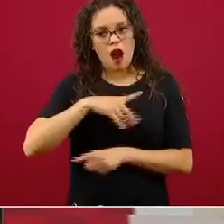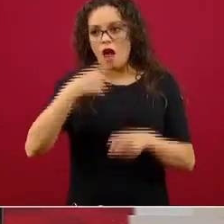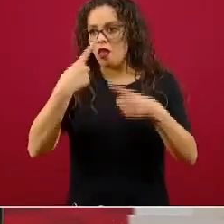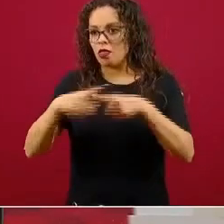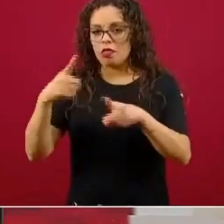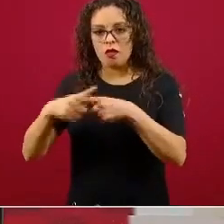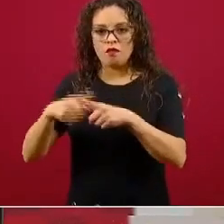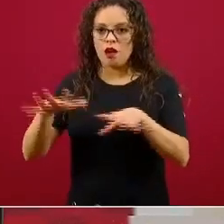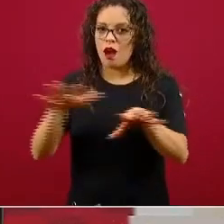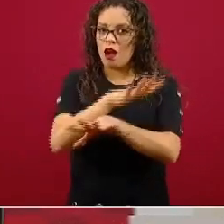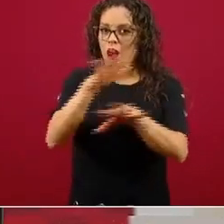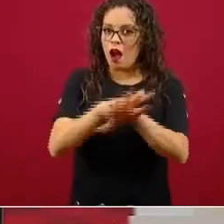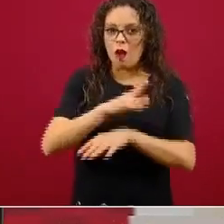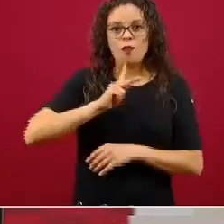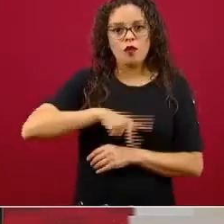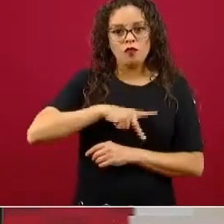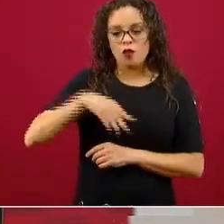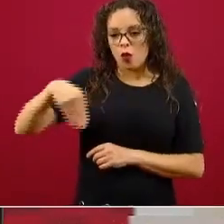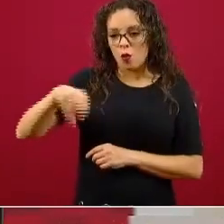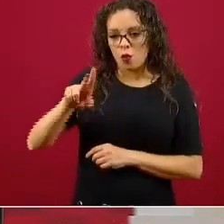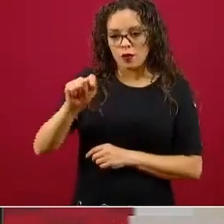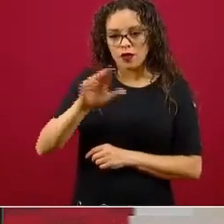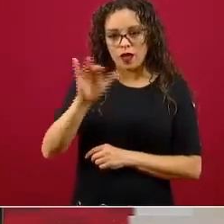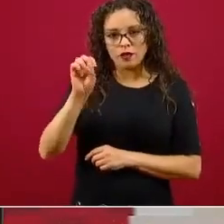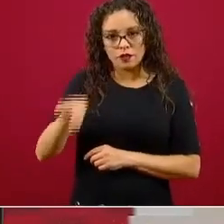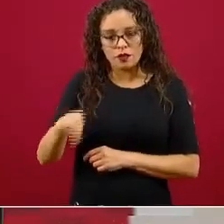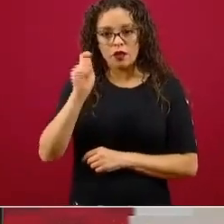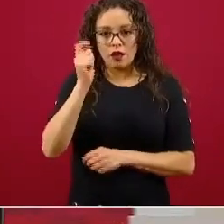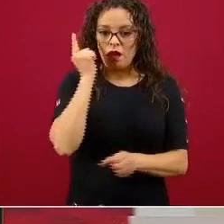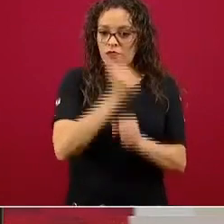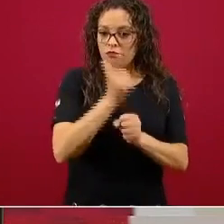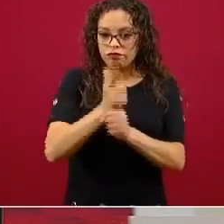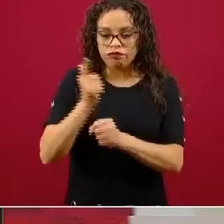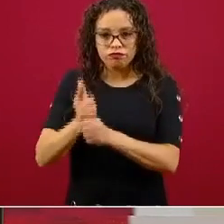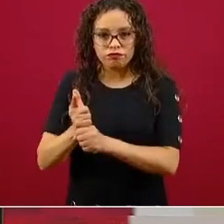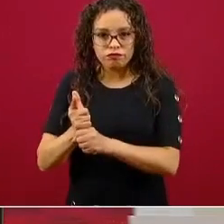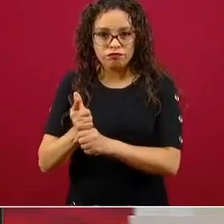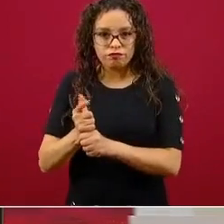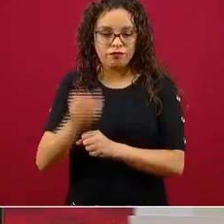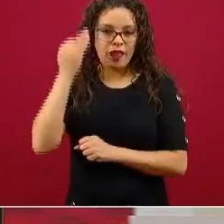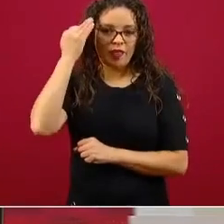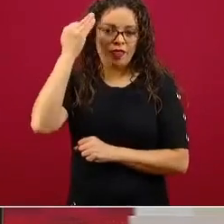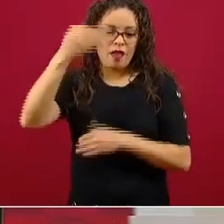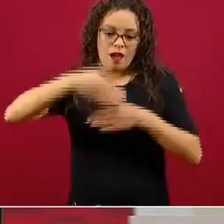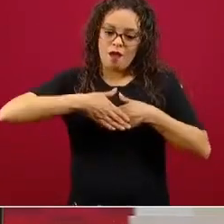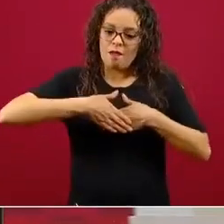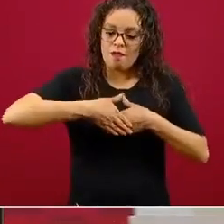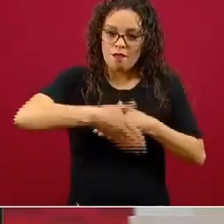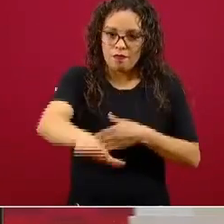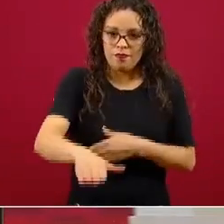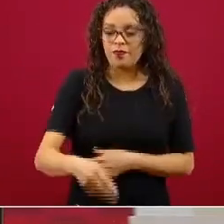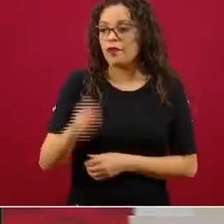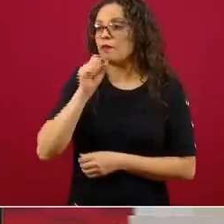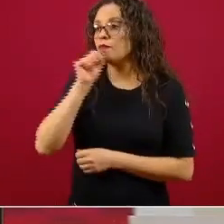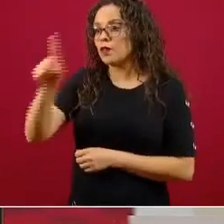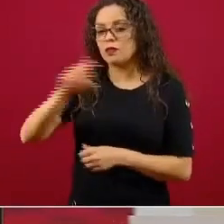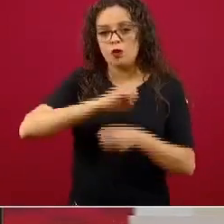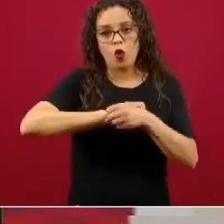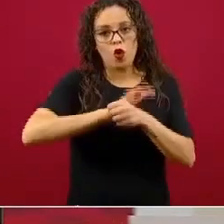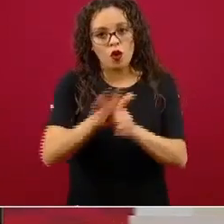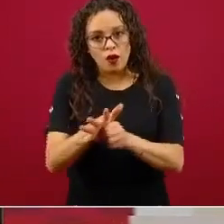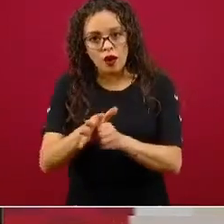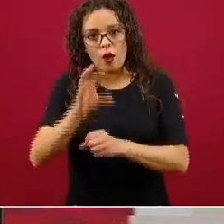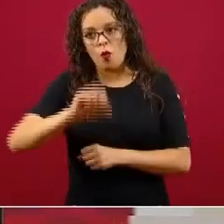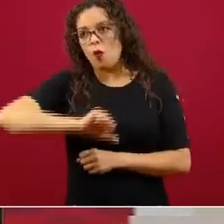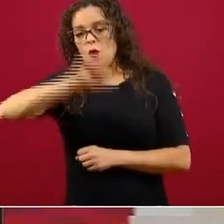describiendo y descubriendo a lo largo del tiempo. El virus coronavirus, igual que otros virus cuyo material genético